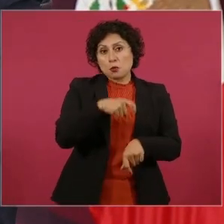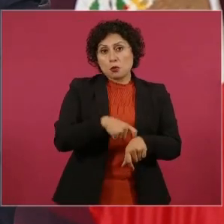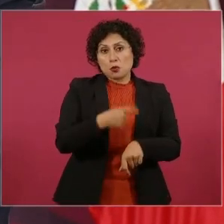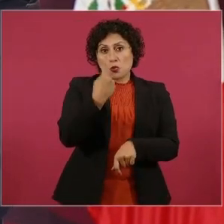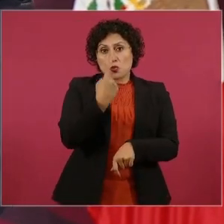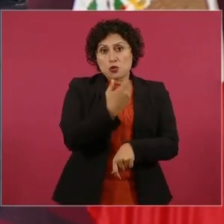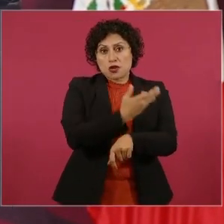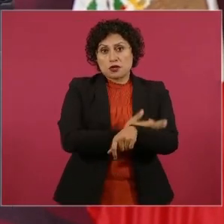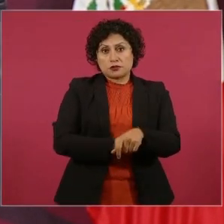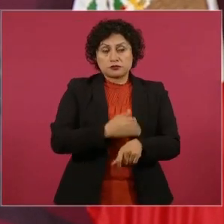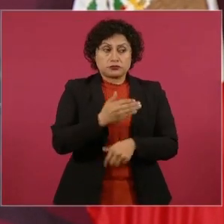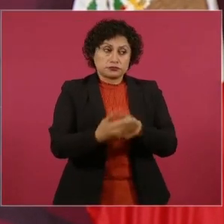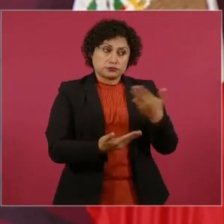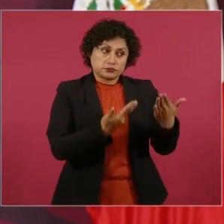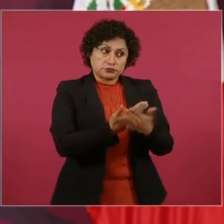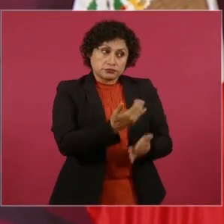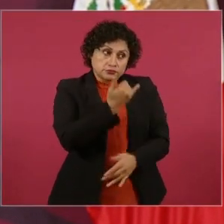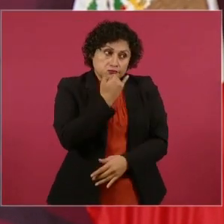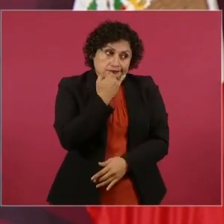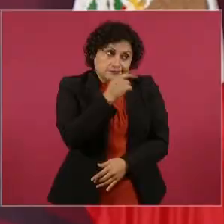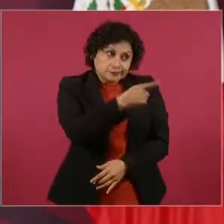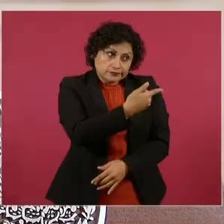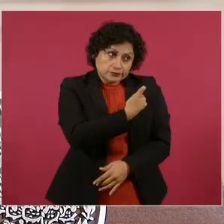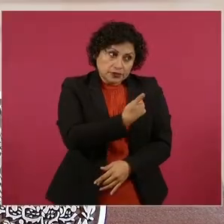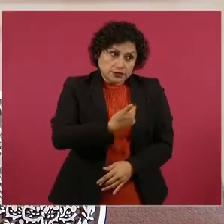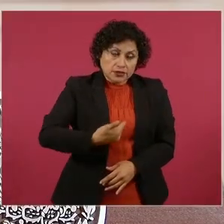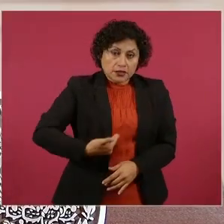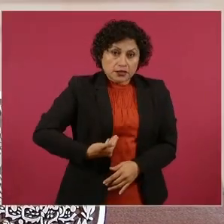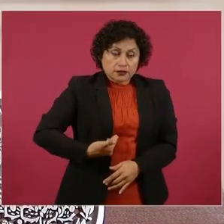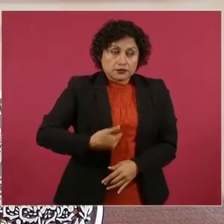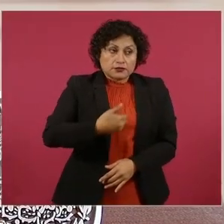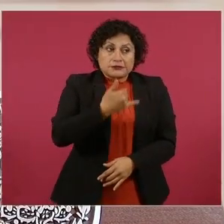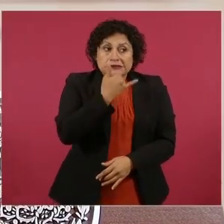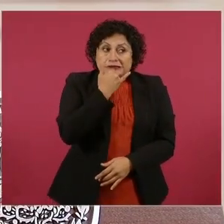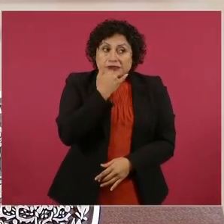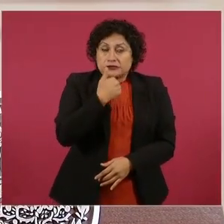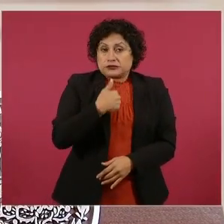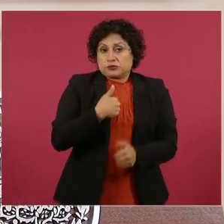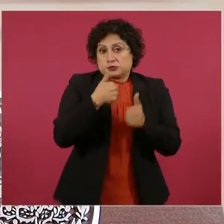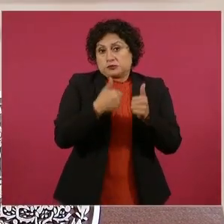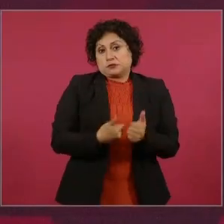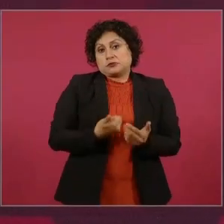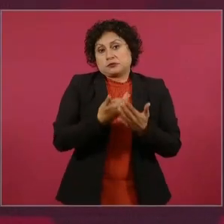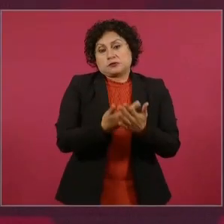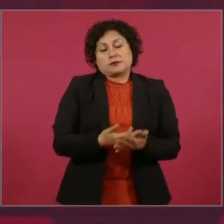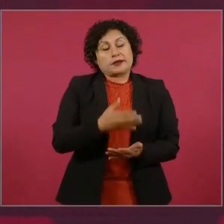va a perdonar el presidente pero no lo voy a